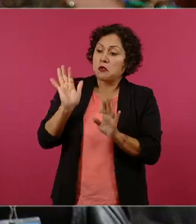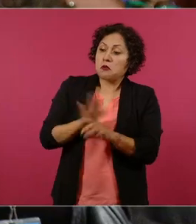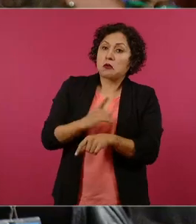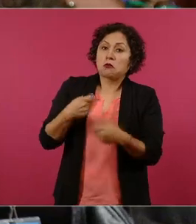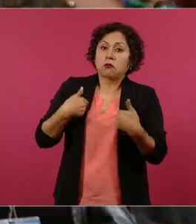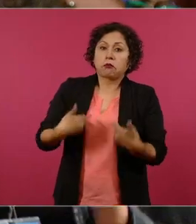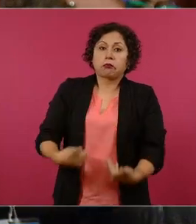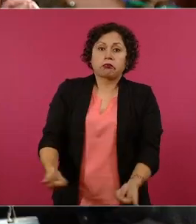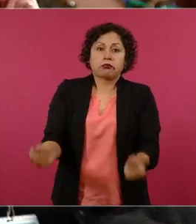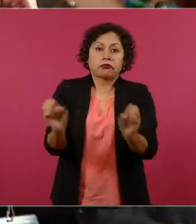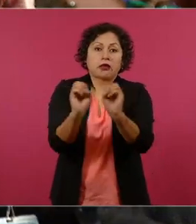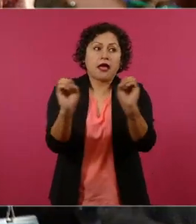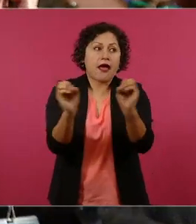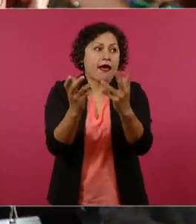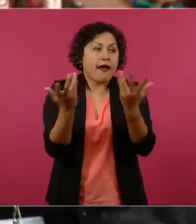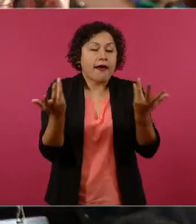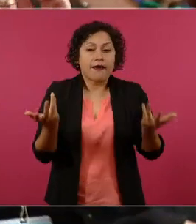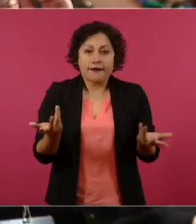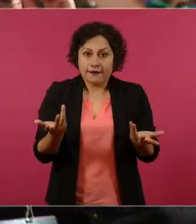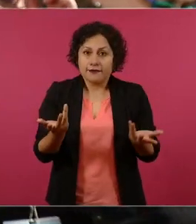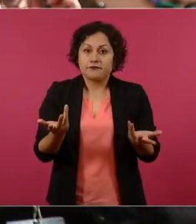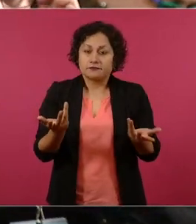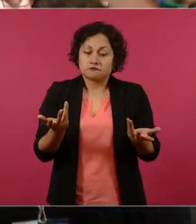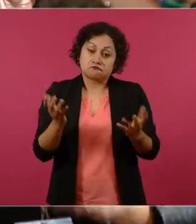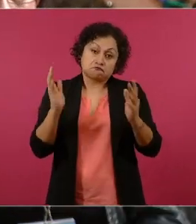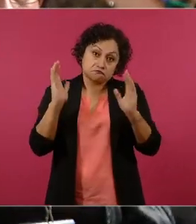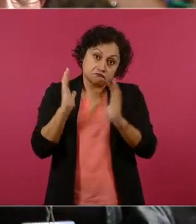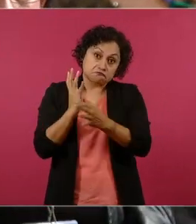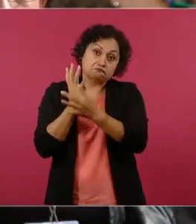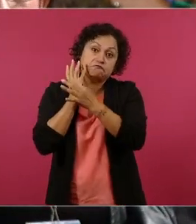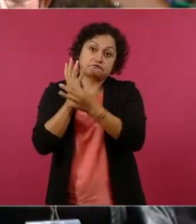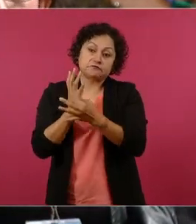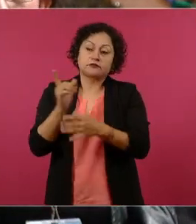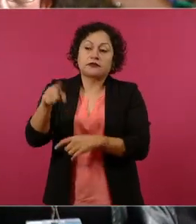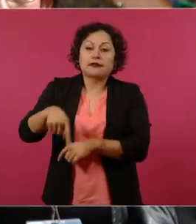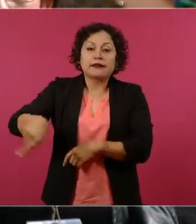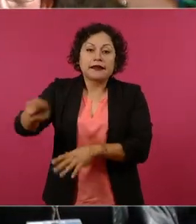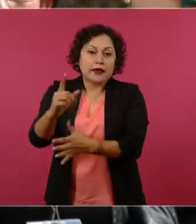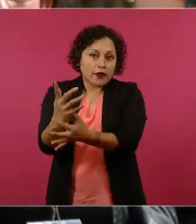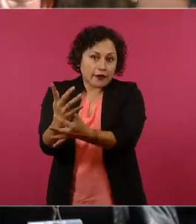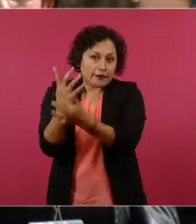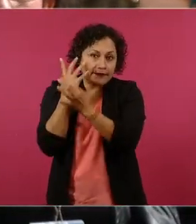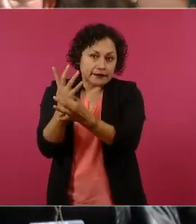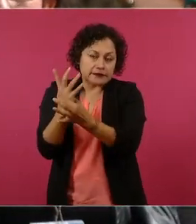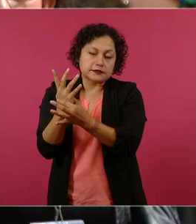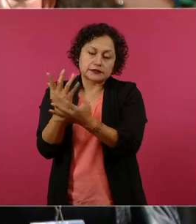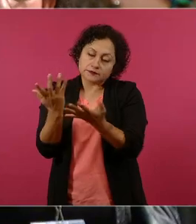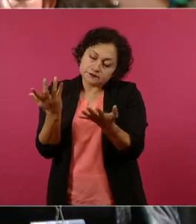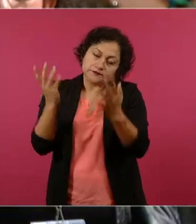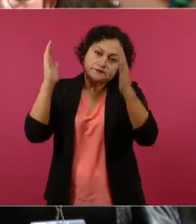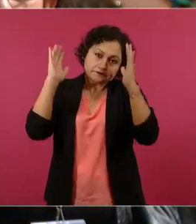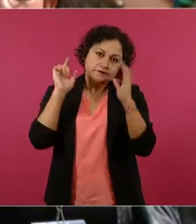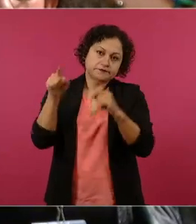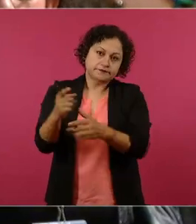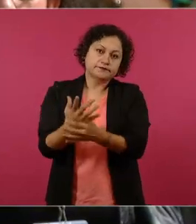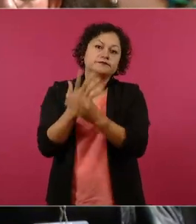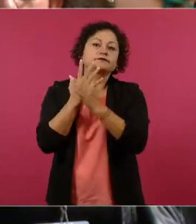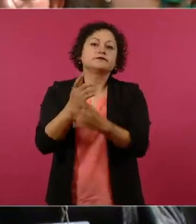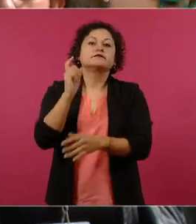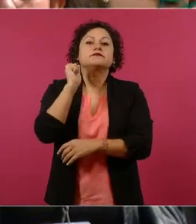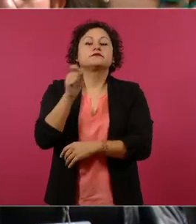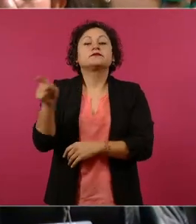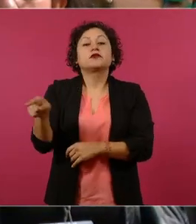peso dicen ellos y y agradecen también Hasta eso que usted bueno el gobierno de la